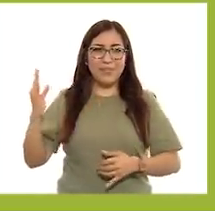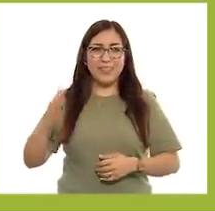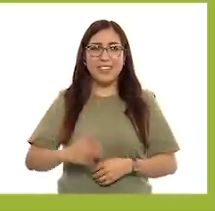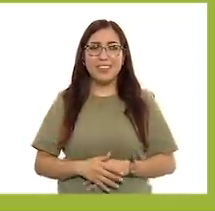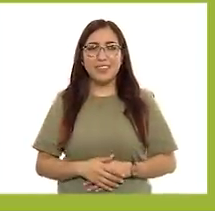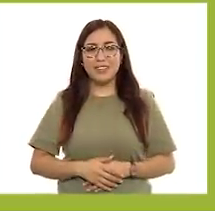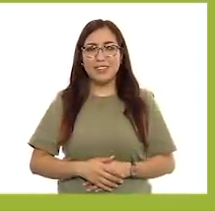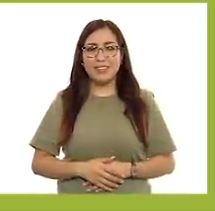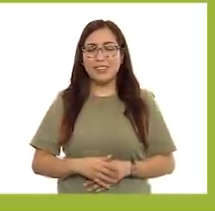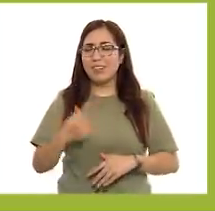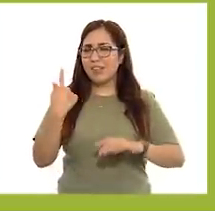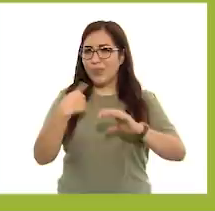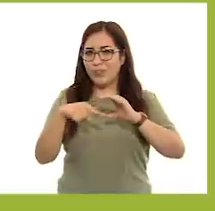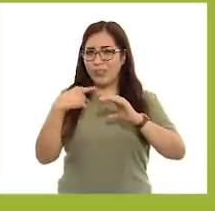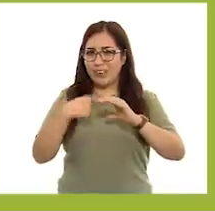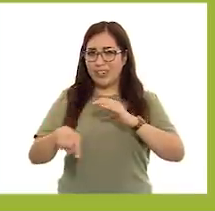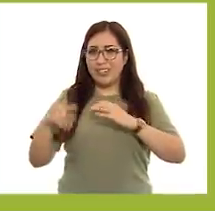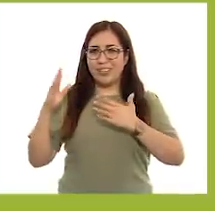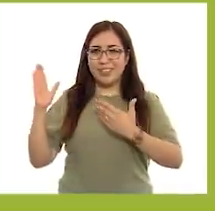sep.gob.mx. Correo.